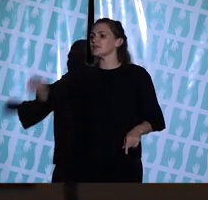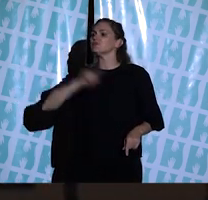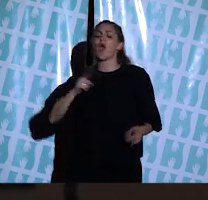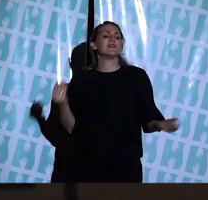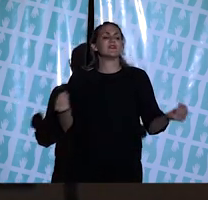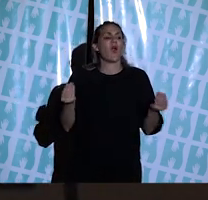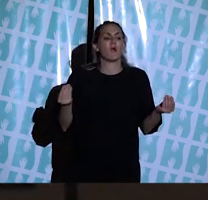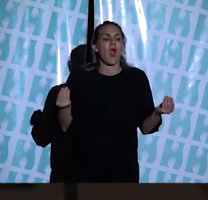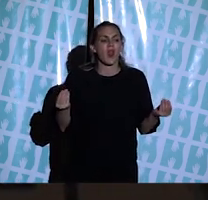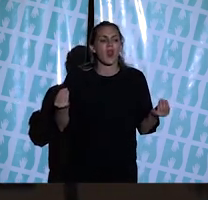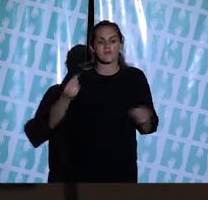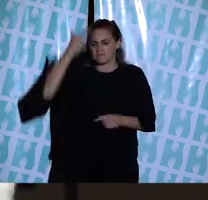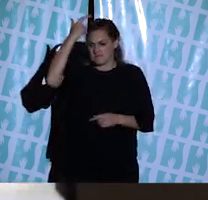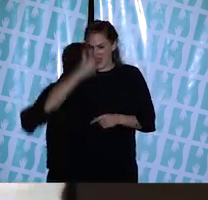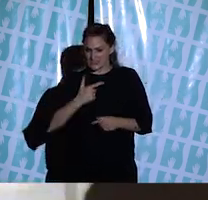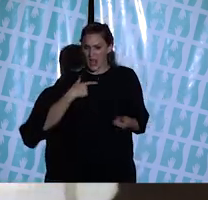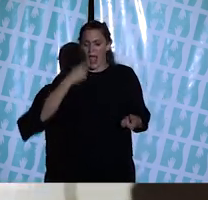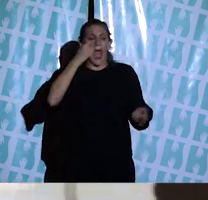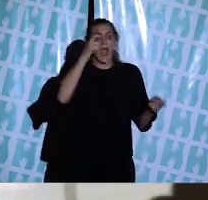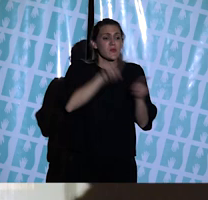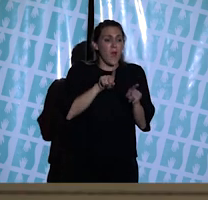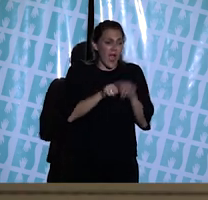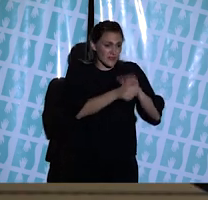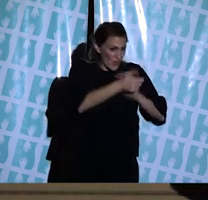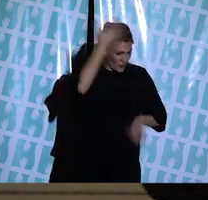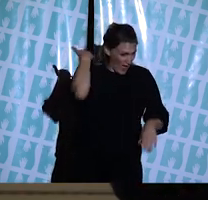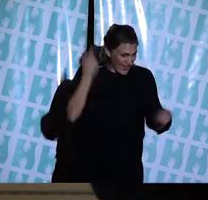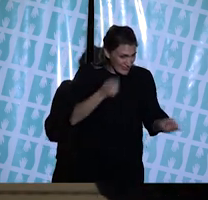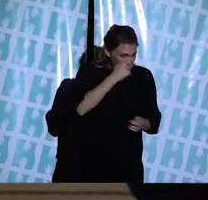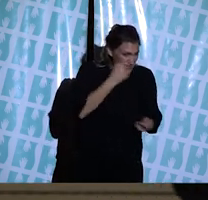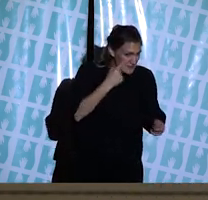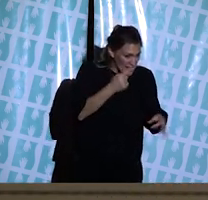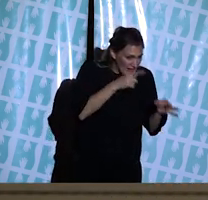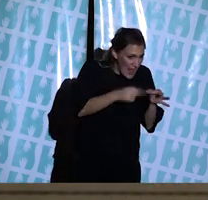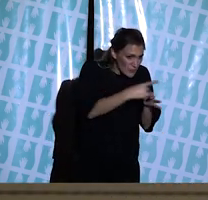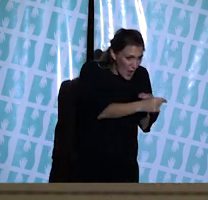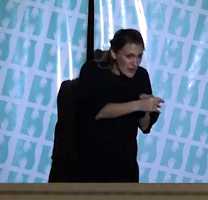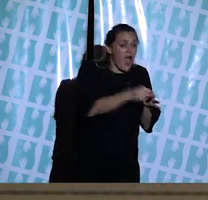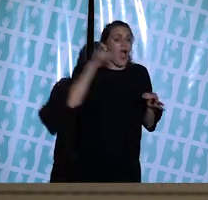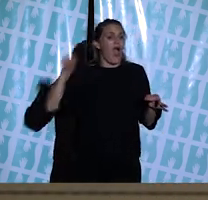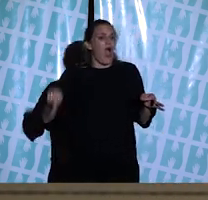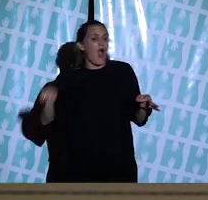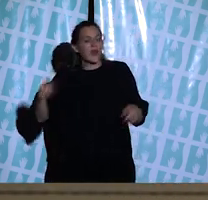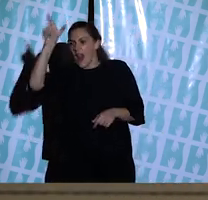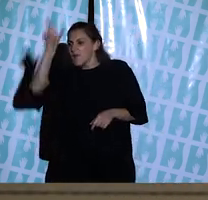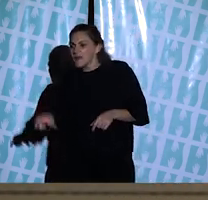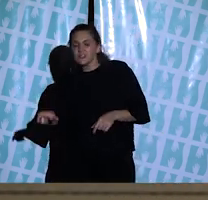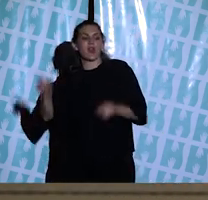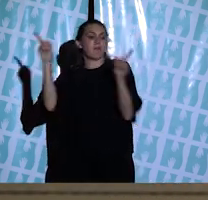de lo mismo, de esas 20.000 neuronas que se convierten en problemas, agresión,